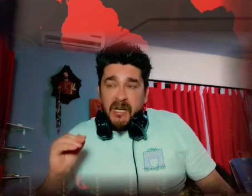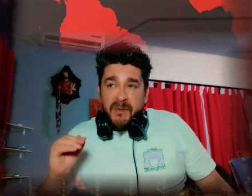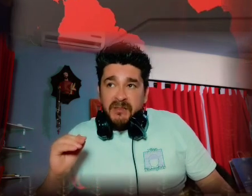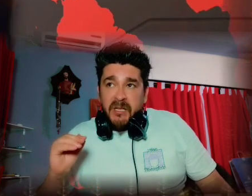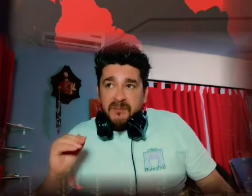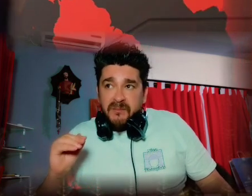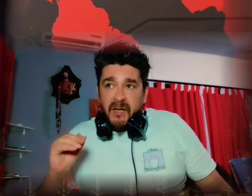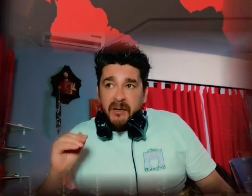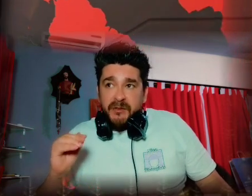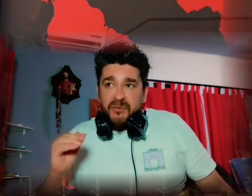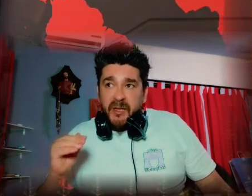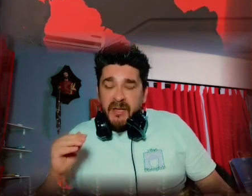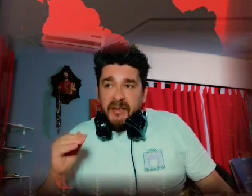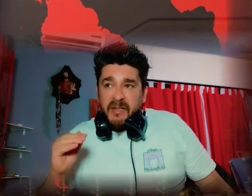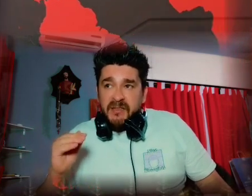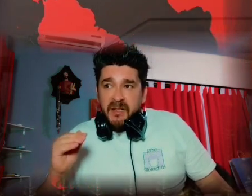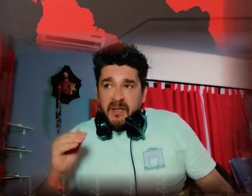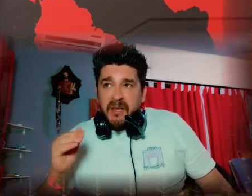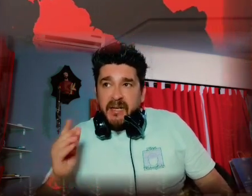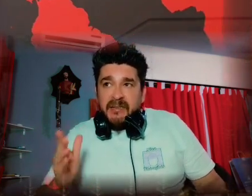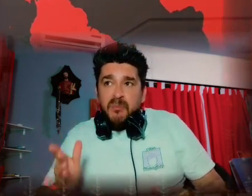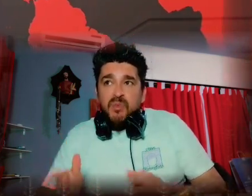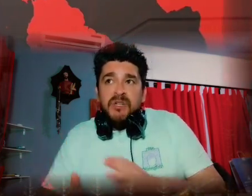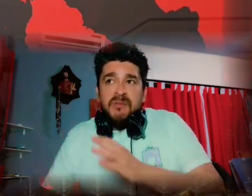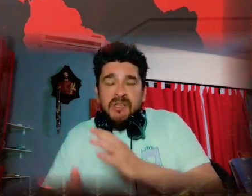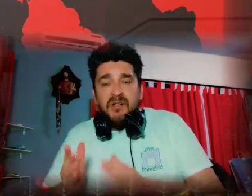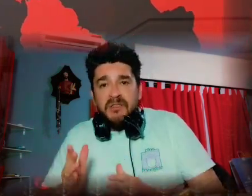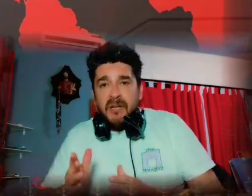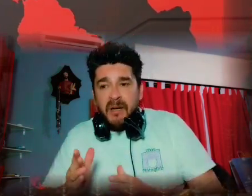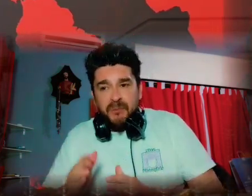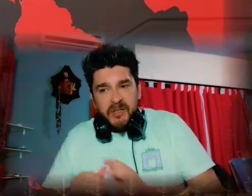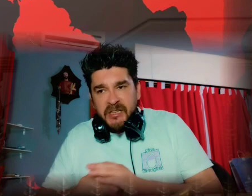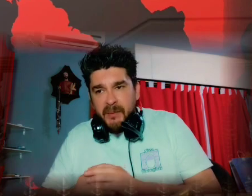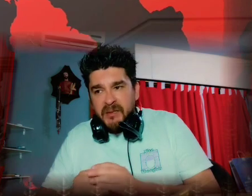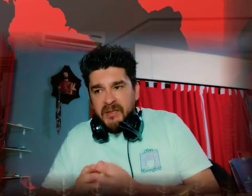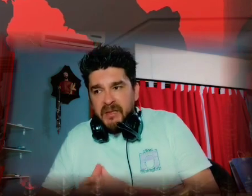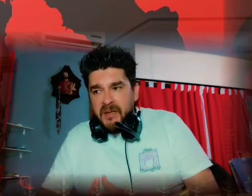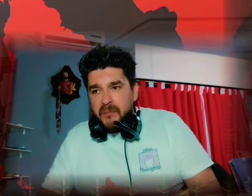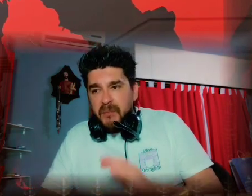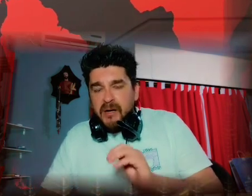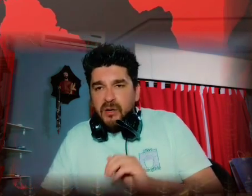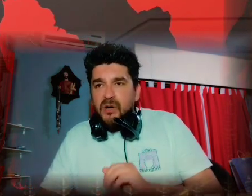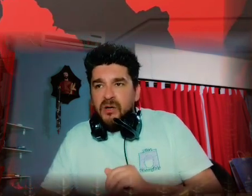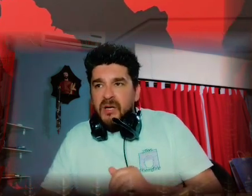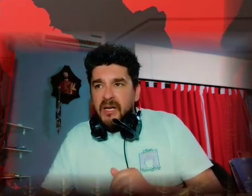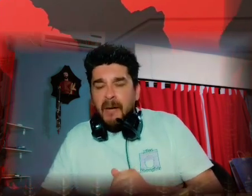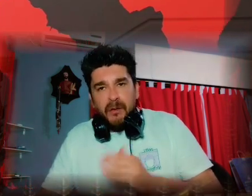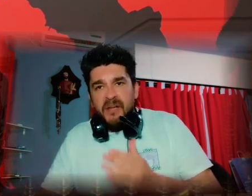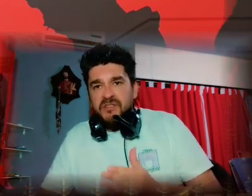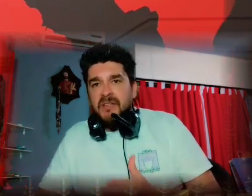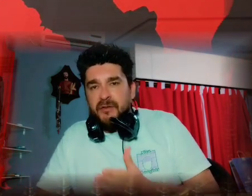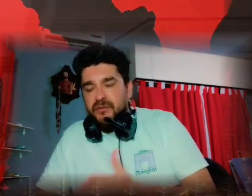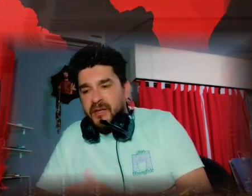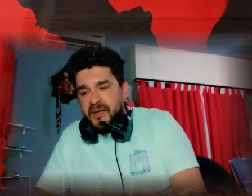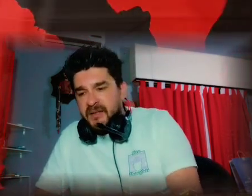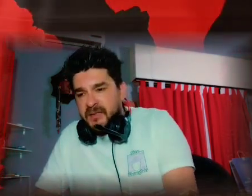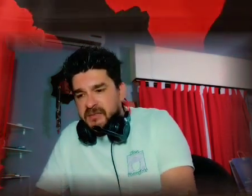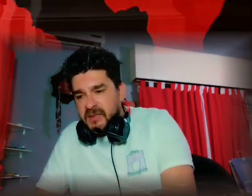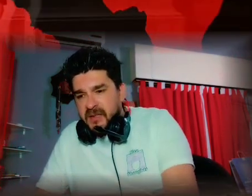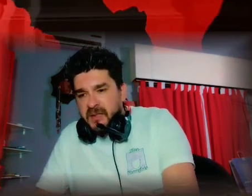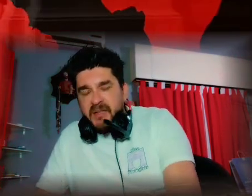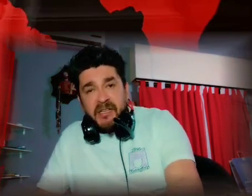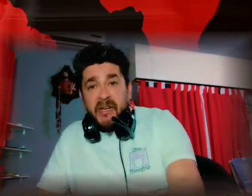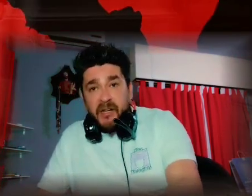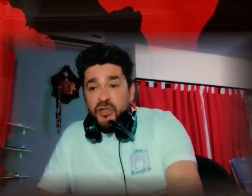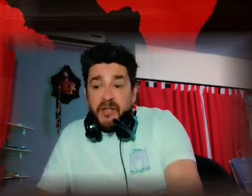hoy políticamente Alberto Fernández está muy dividido el tema. Políticamente bajó la aprobación de Alberto